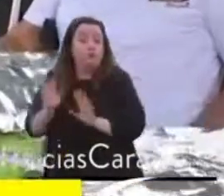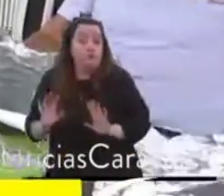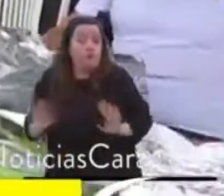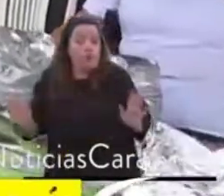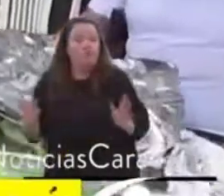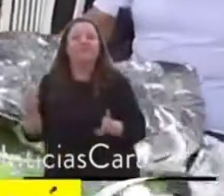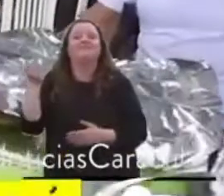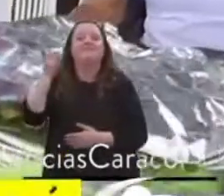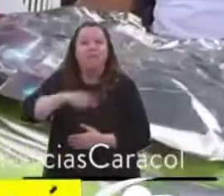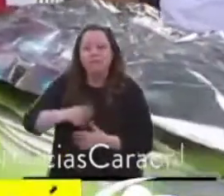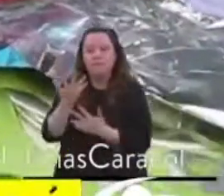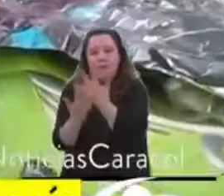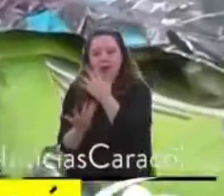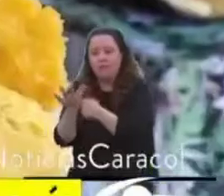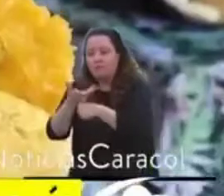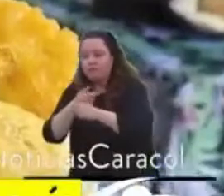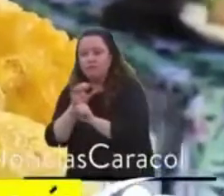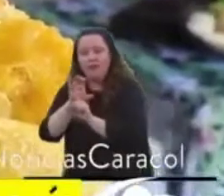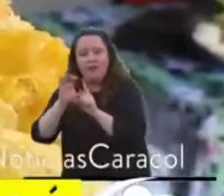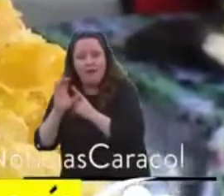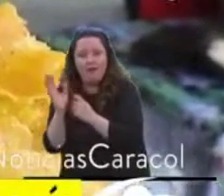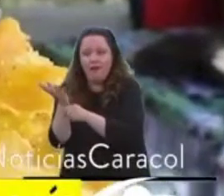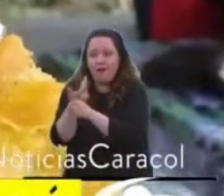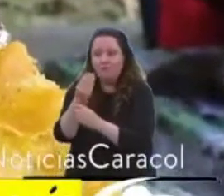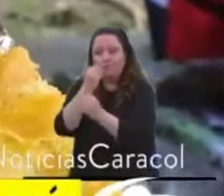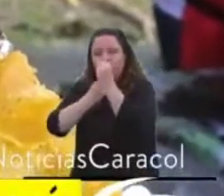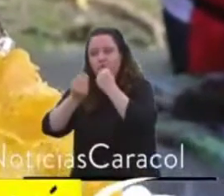hay artesanía, arte, gastronomía,